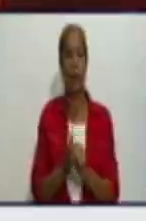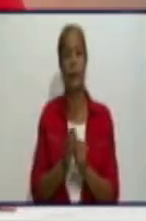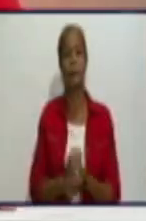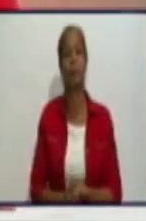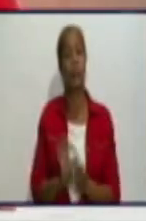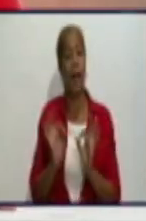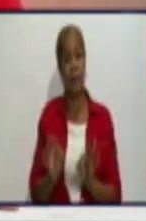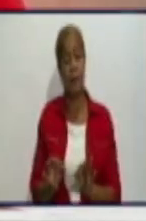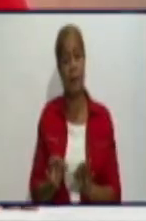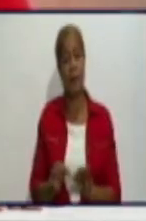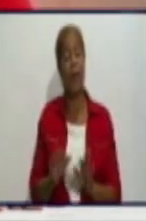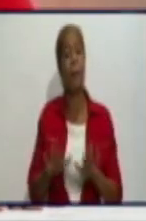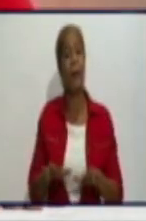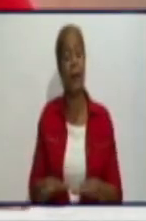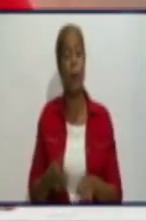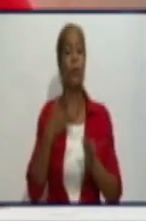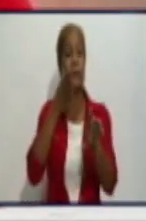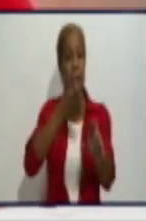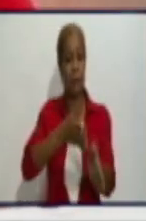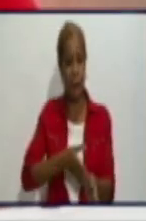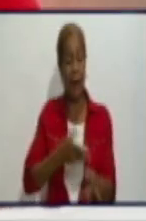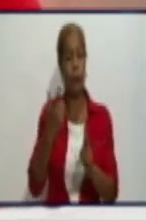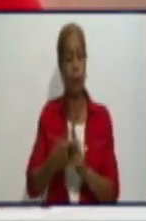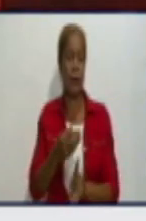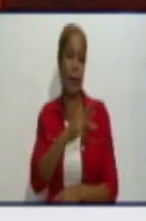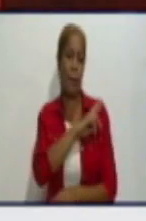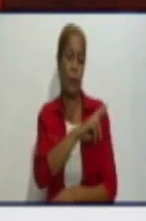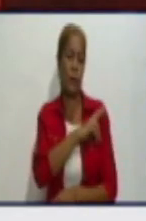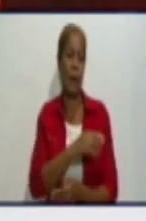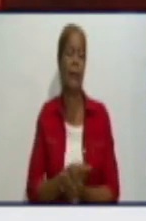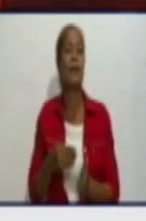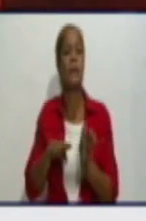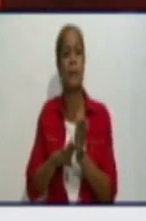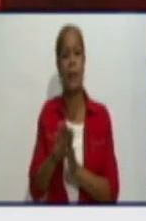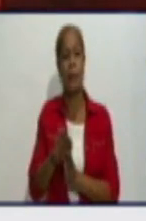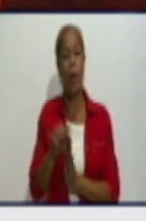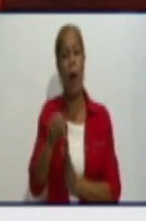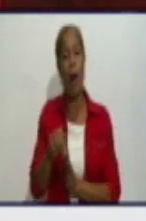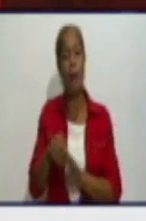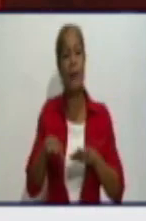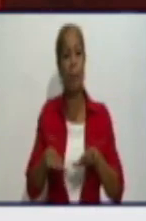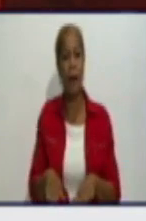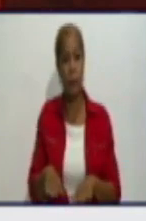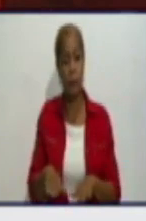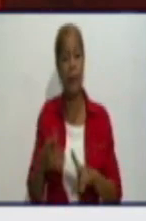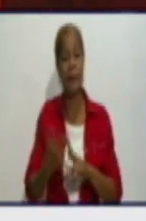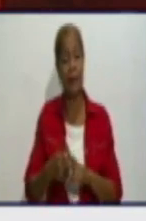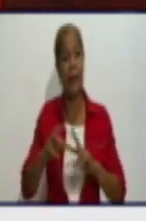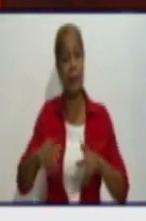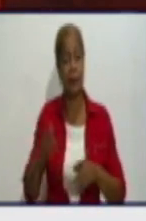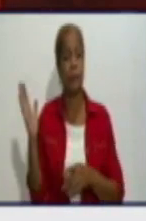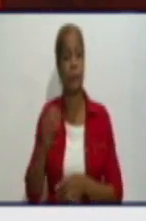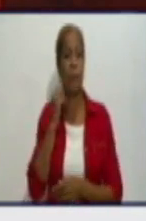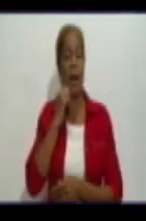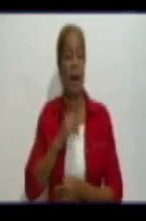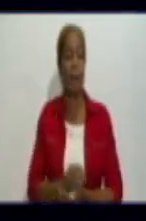seamos disciplinados y responsable seguimos en nuestro panel informativo vamos a hacer una pausa y al regreso tenemos más